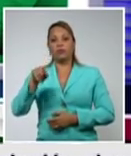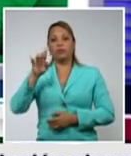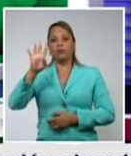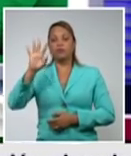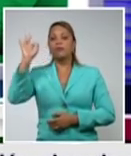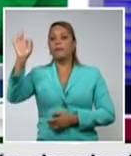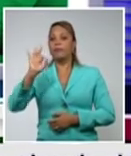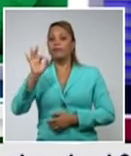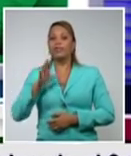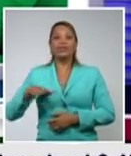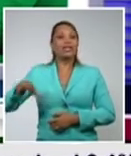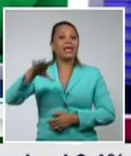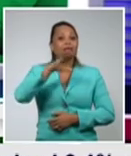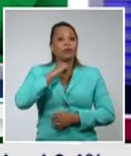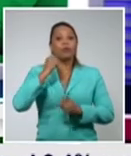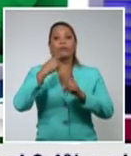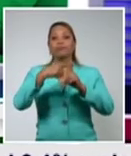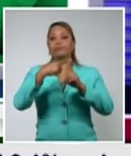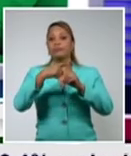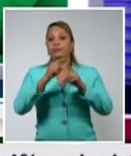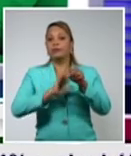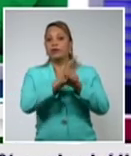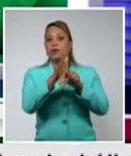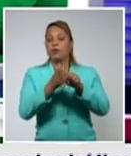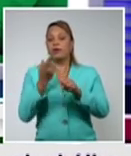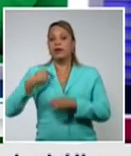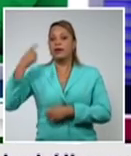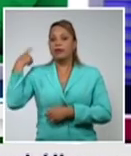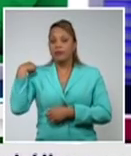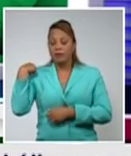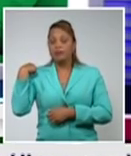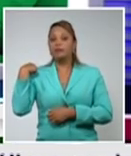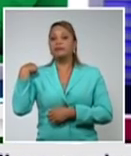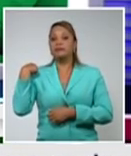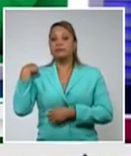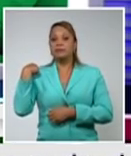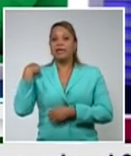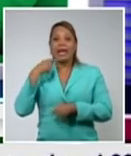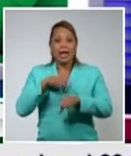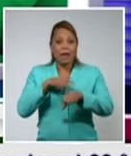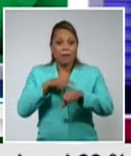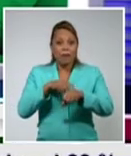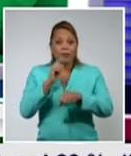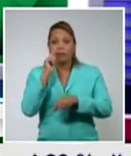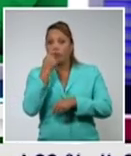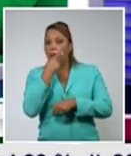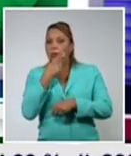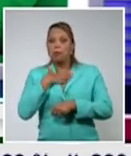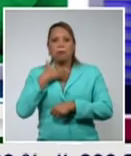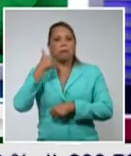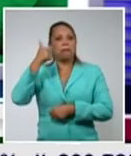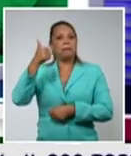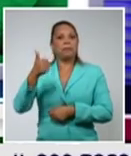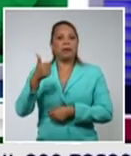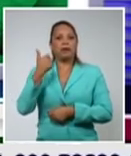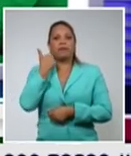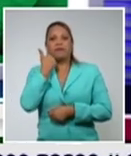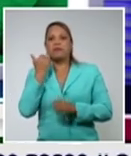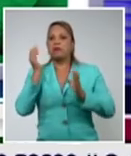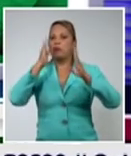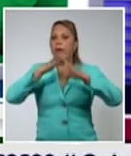54,4% de todos los diagnosticados ayer, totalmente asintomáticos. Ya en toda la pandemia